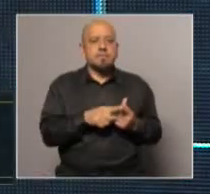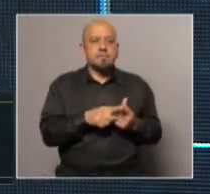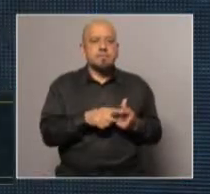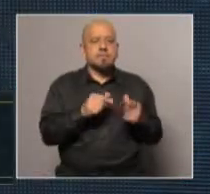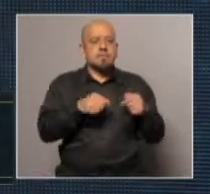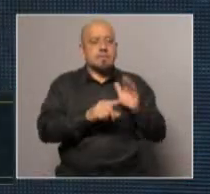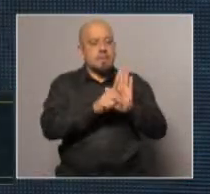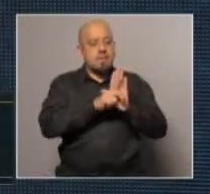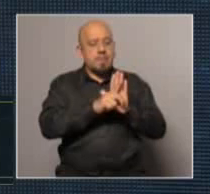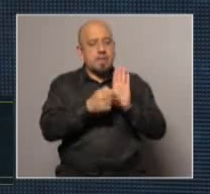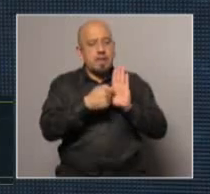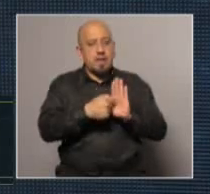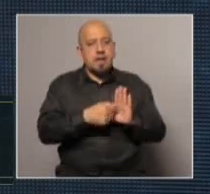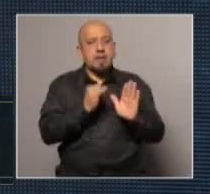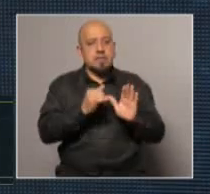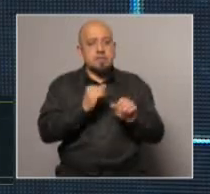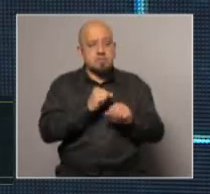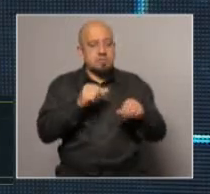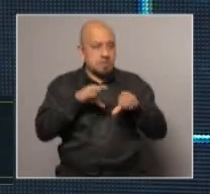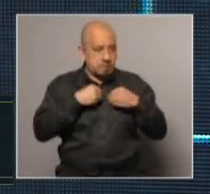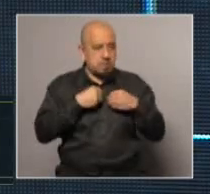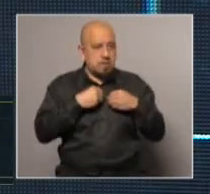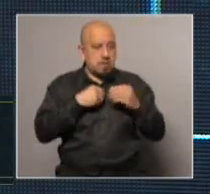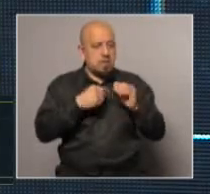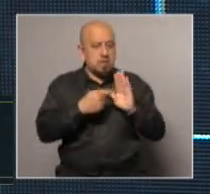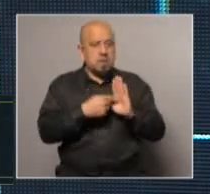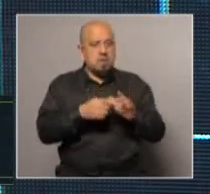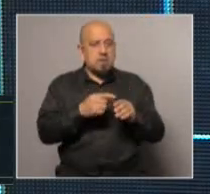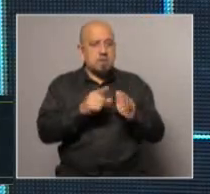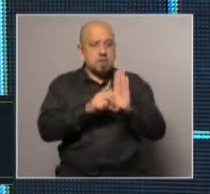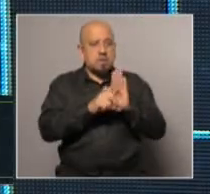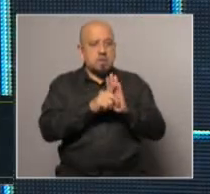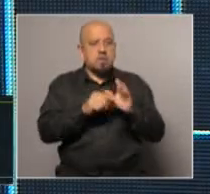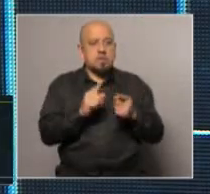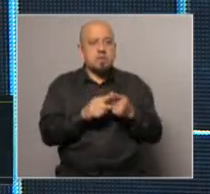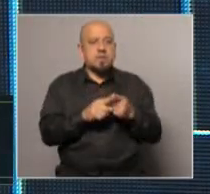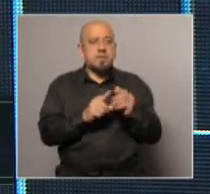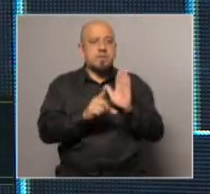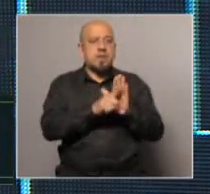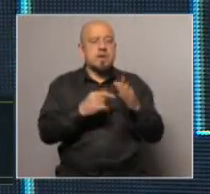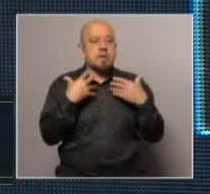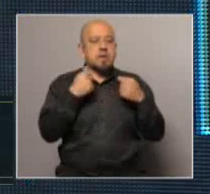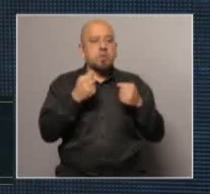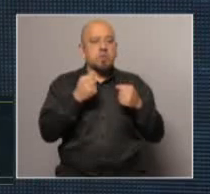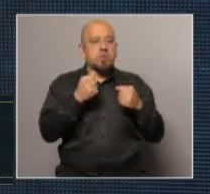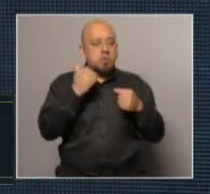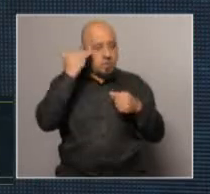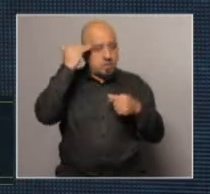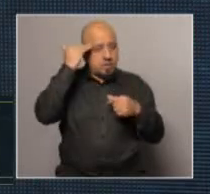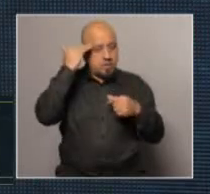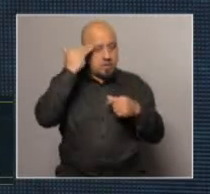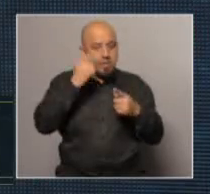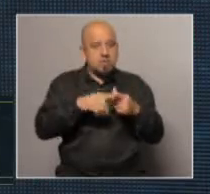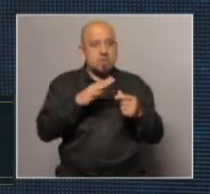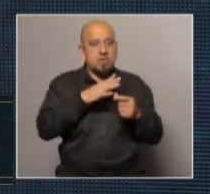La legislación actual admite la internación compulsiva en determinadas circunstancias. De hecho, la ley de salud mental la admite cuando hay